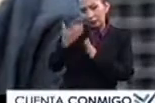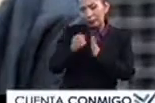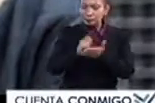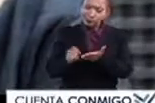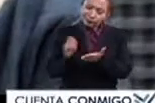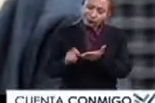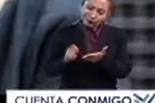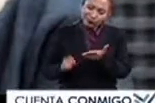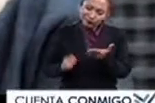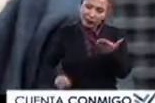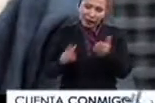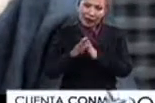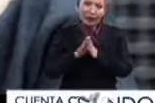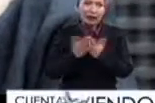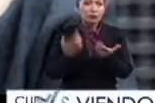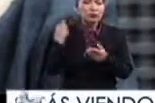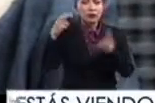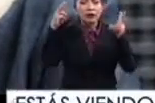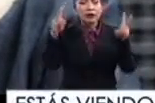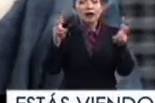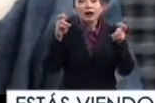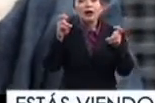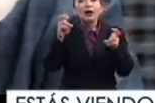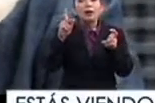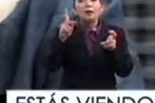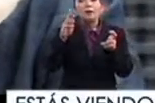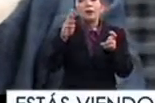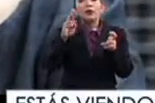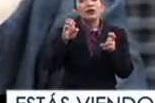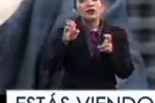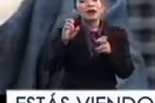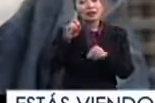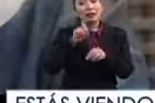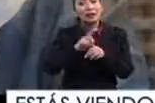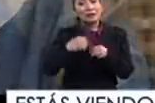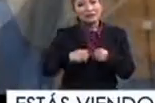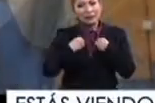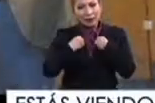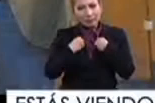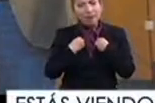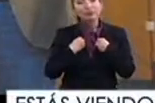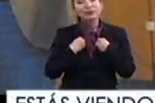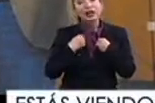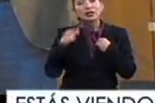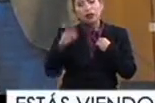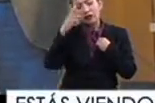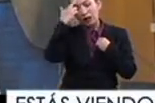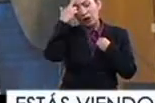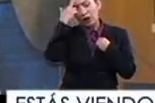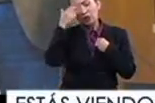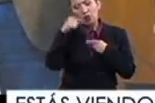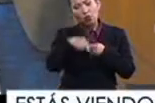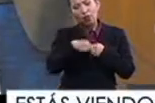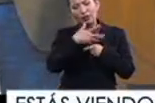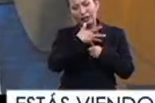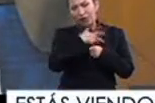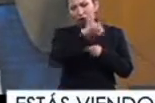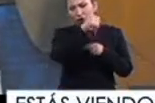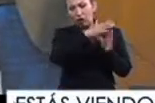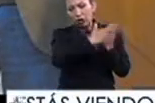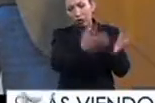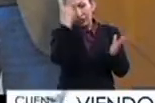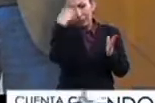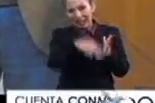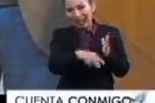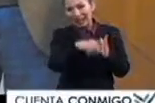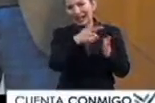tiempo, que era un libro que se llama Por breve herida, pero en medio escribir yo también me acuerdo, y tenía un libro, el libro de